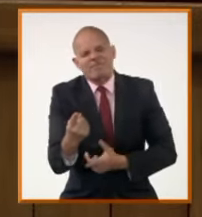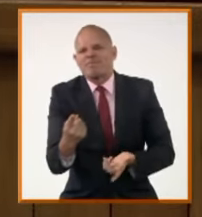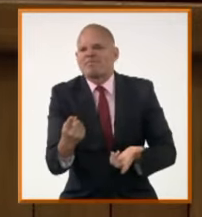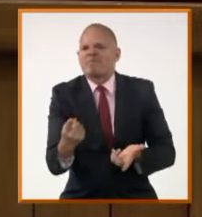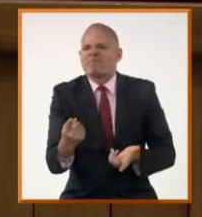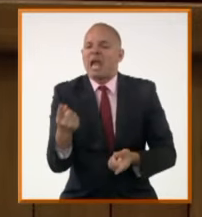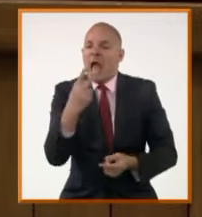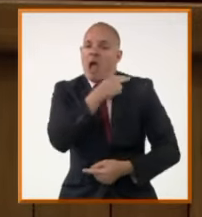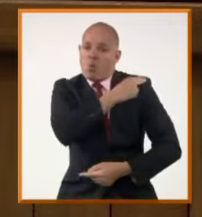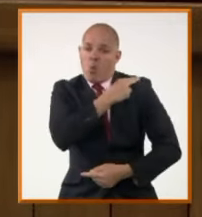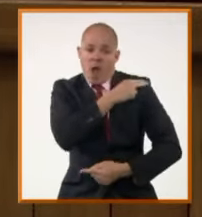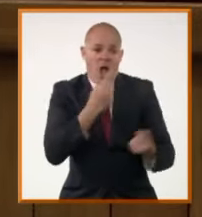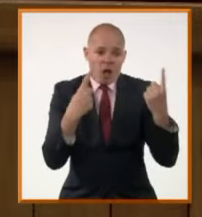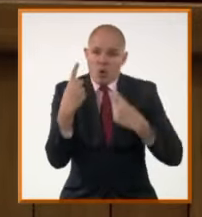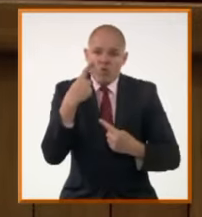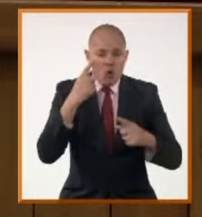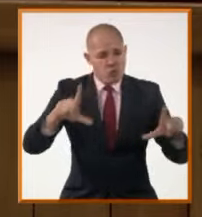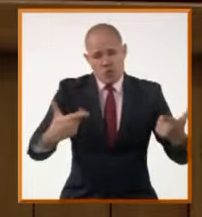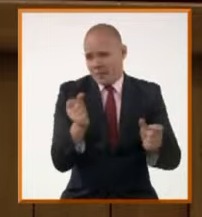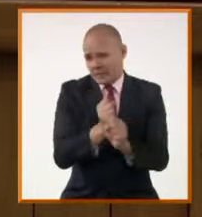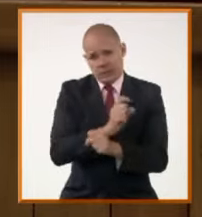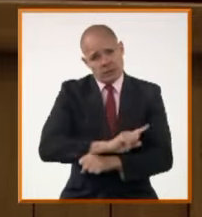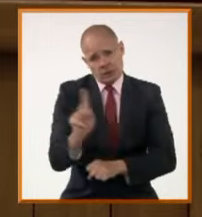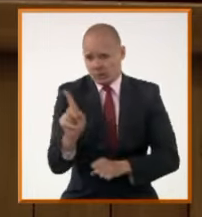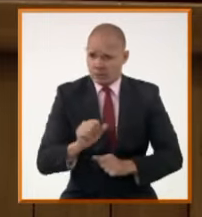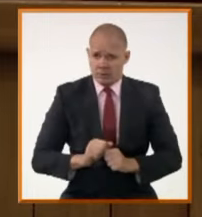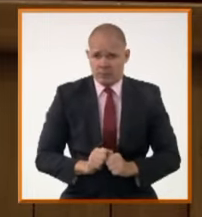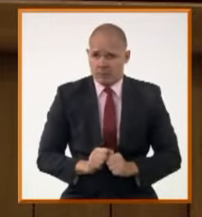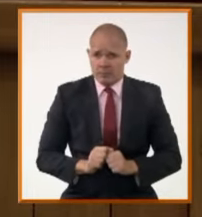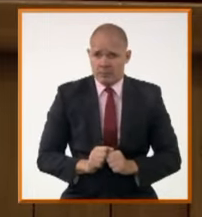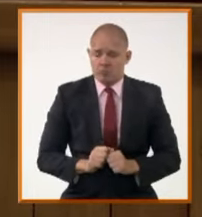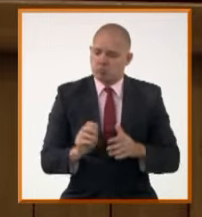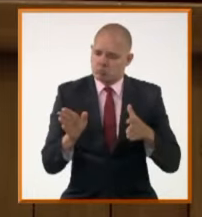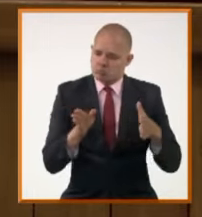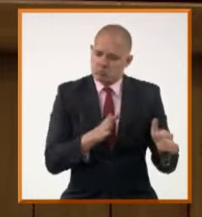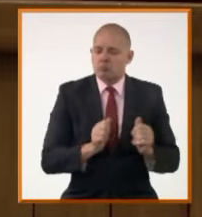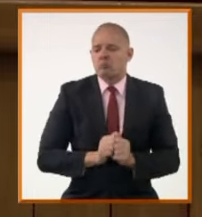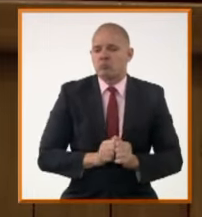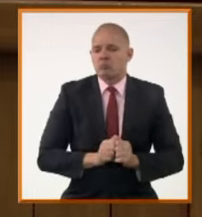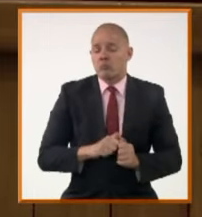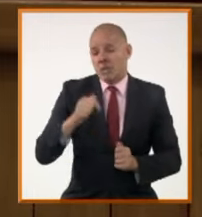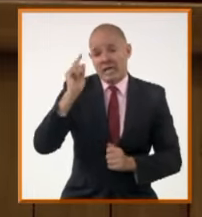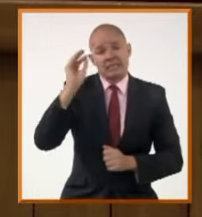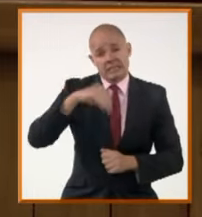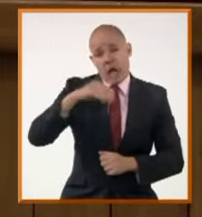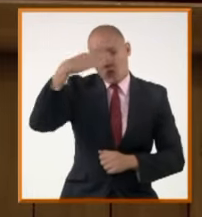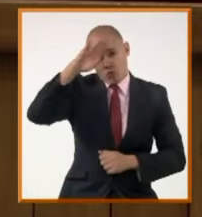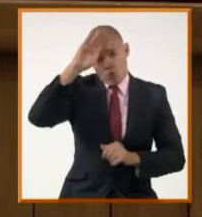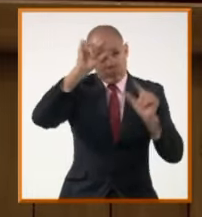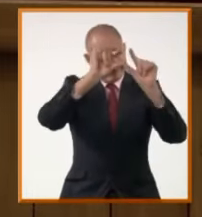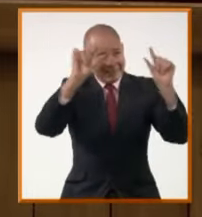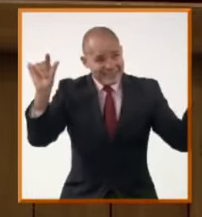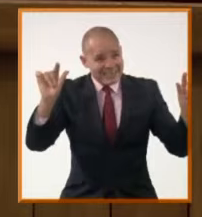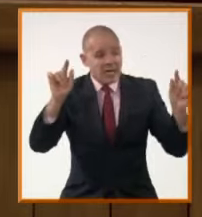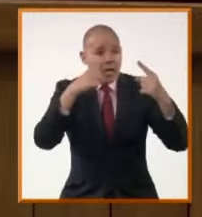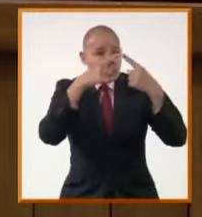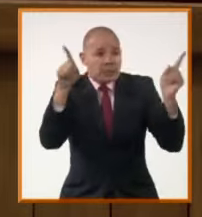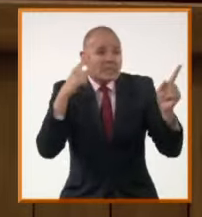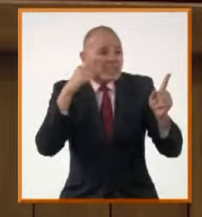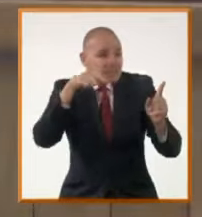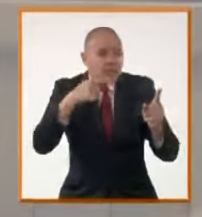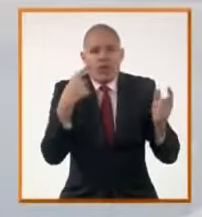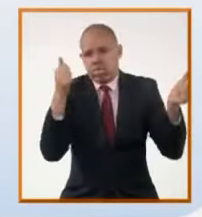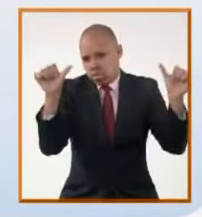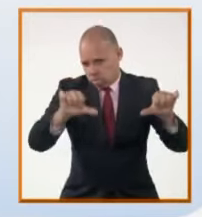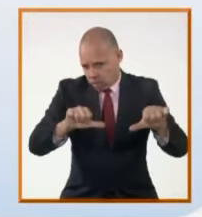cuadros. En medio de la compleja situación que atraviesa el país y a pesar de la implementación de las